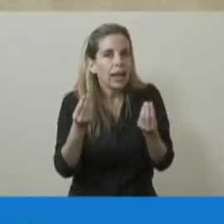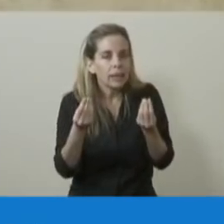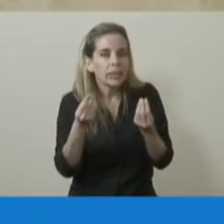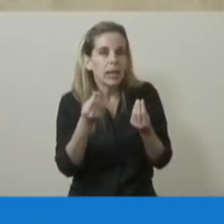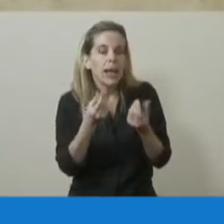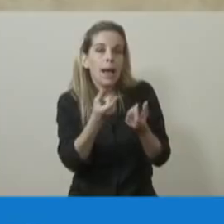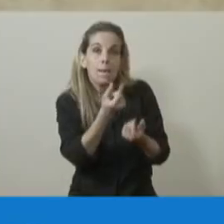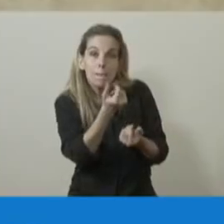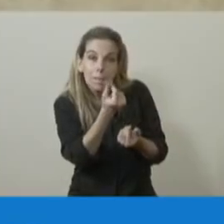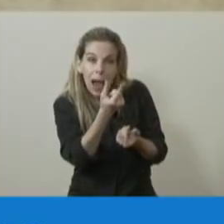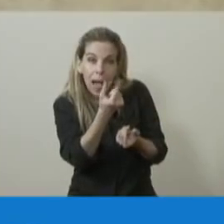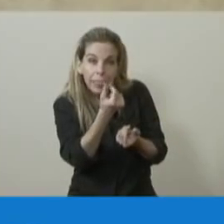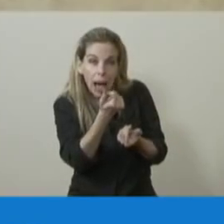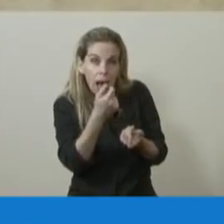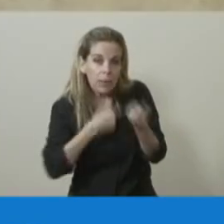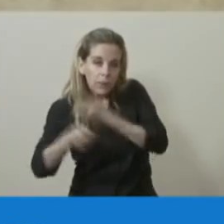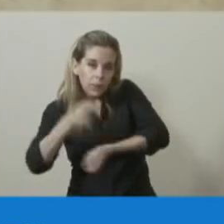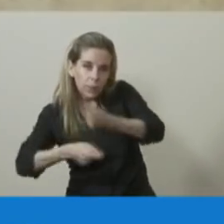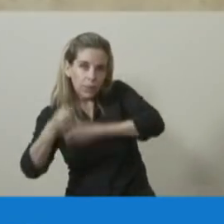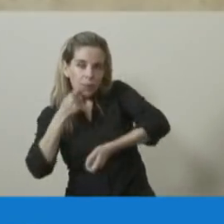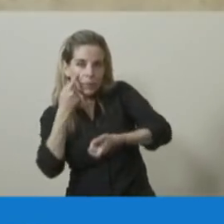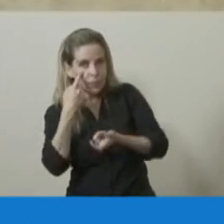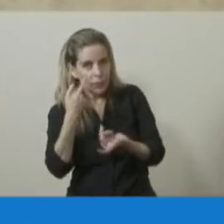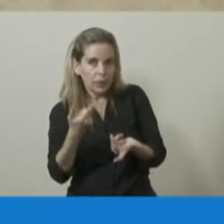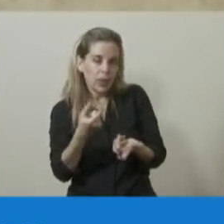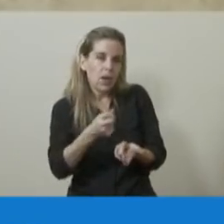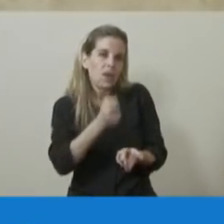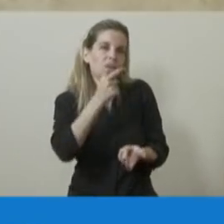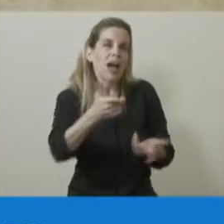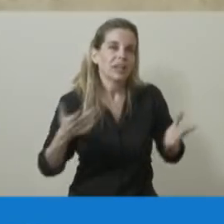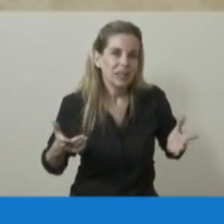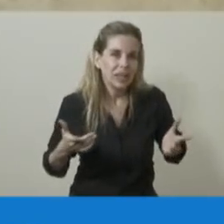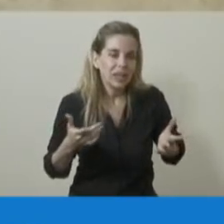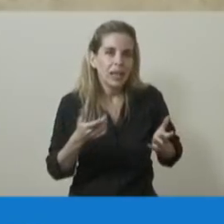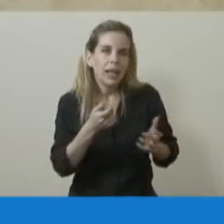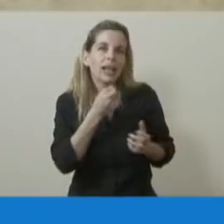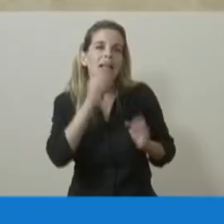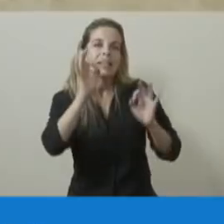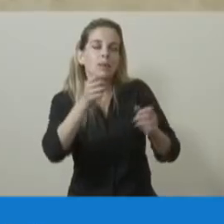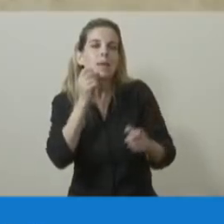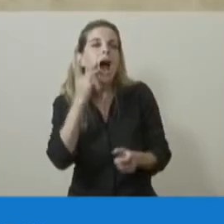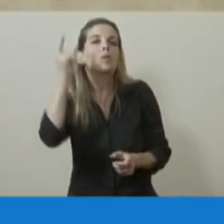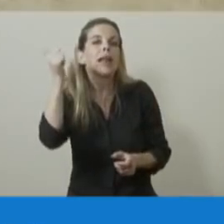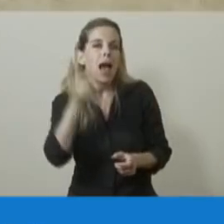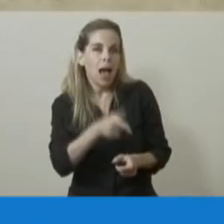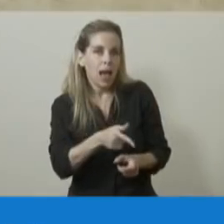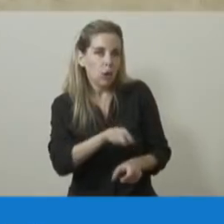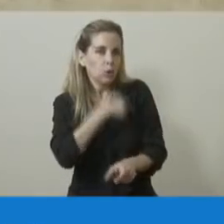plata se gana fácil, especulando. Y diría mi abuela, todo lo que se obtiene fácil, se pierde fácil